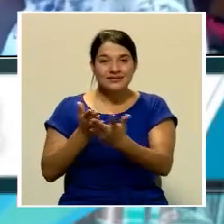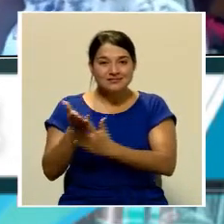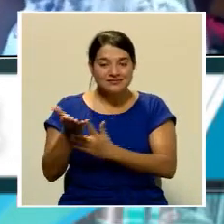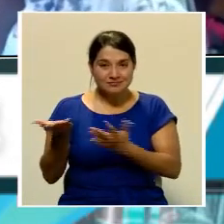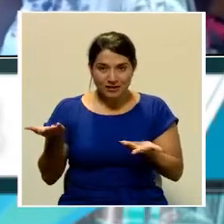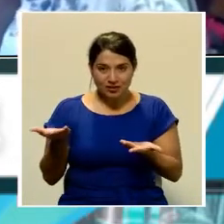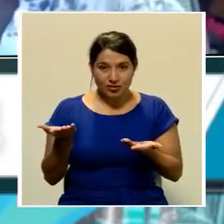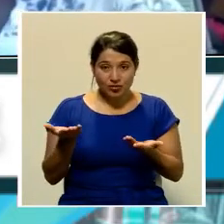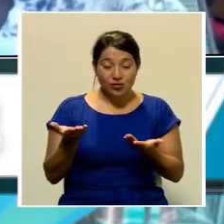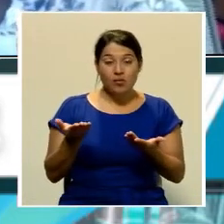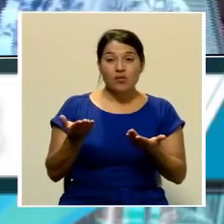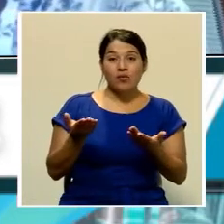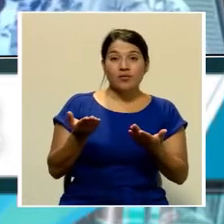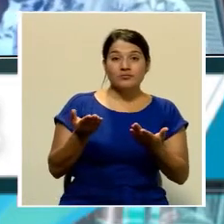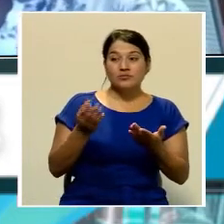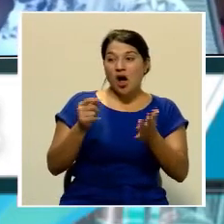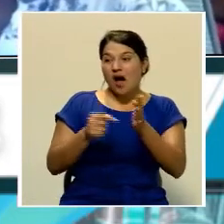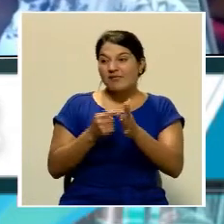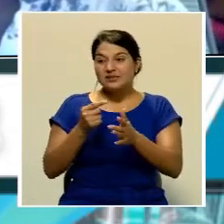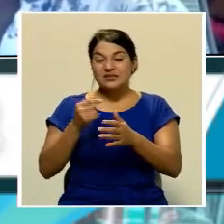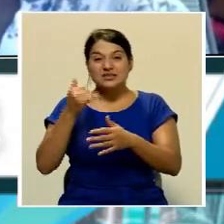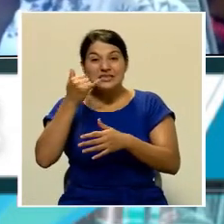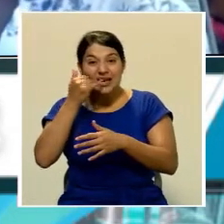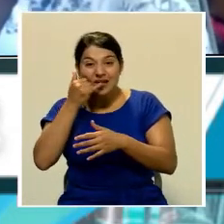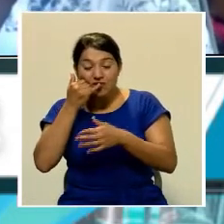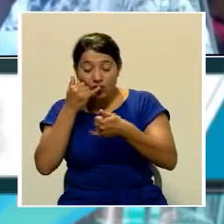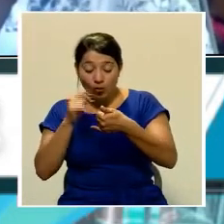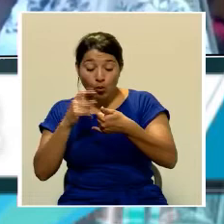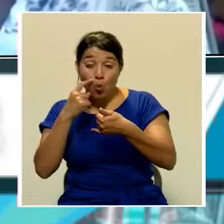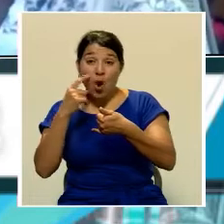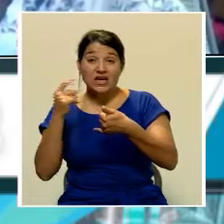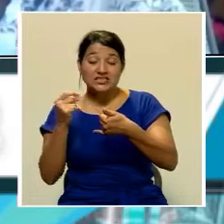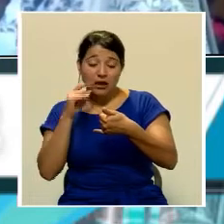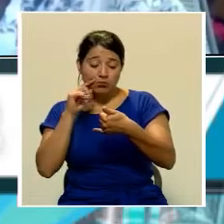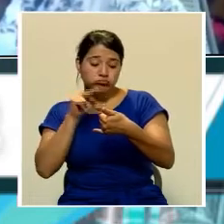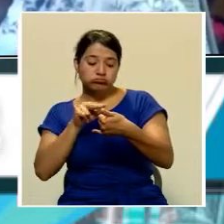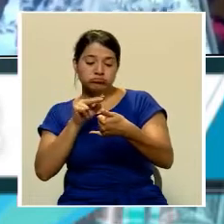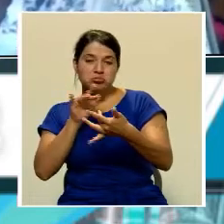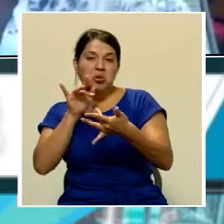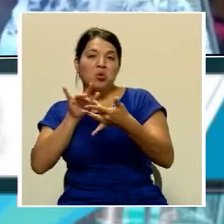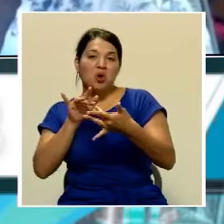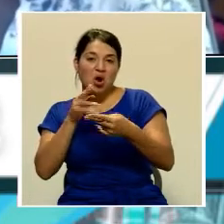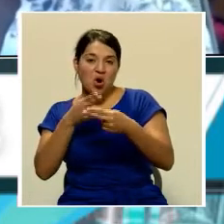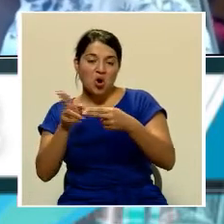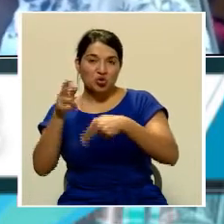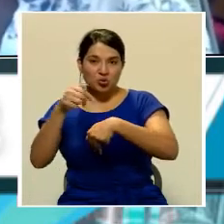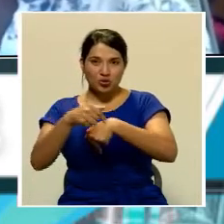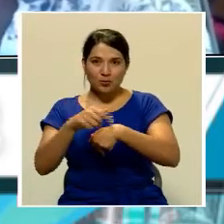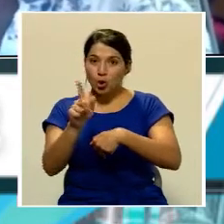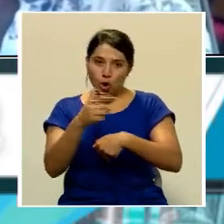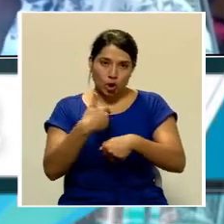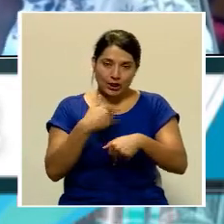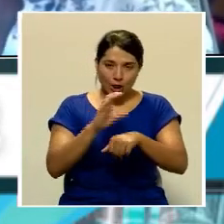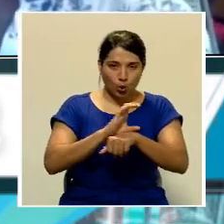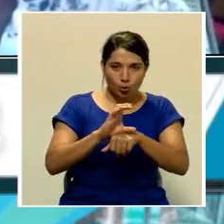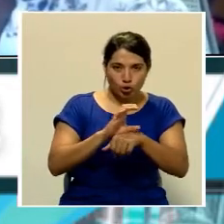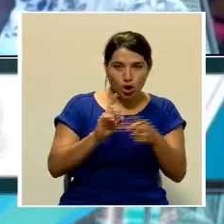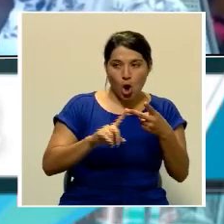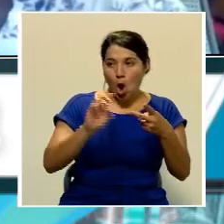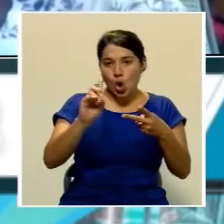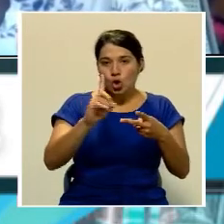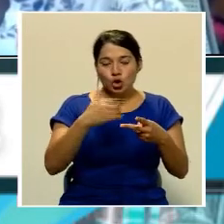WhatsApp muy esporádicamente, ¿verdad? O no tienen esa posibilidad de tener un contacto